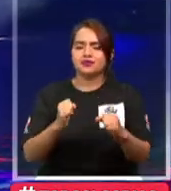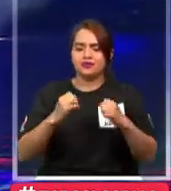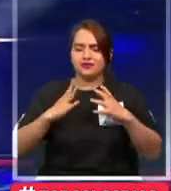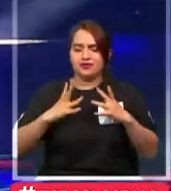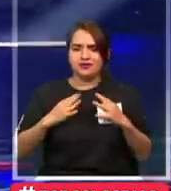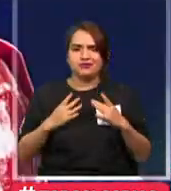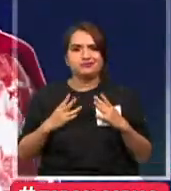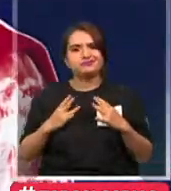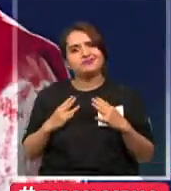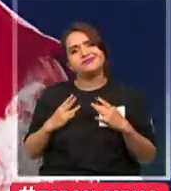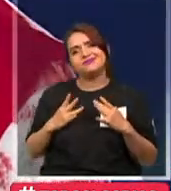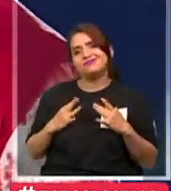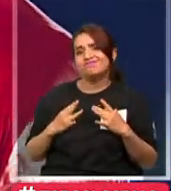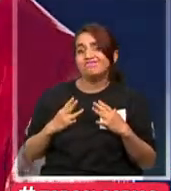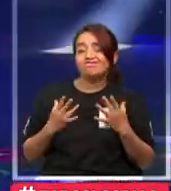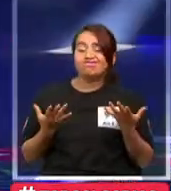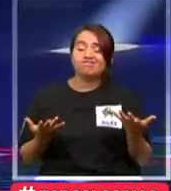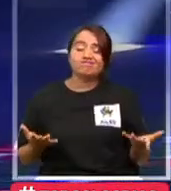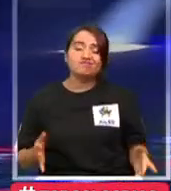Ser